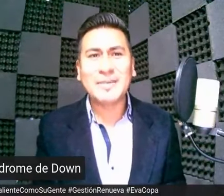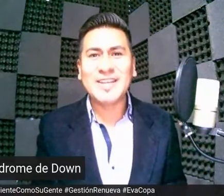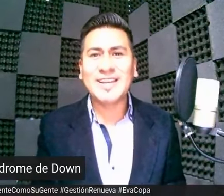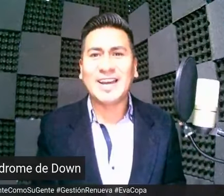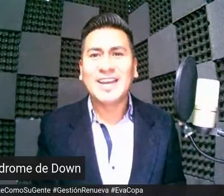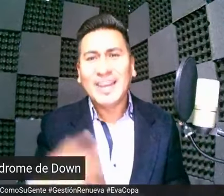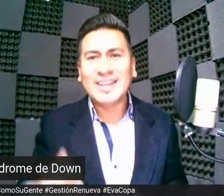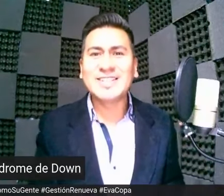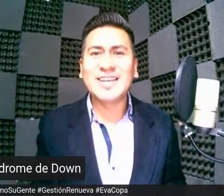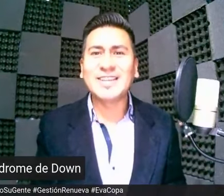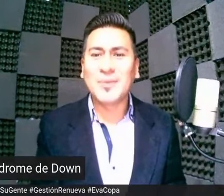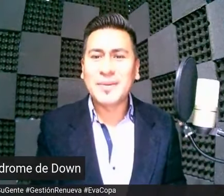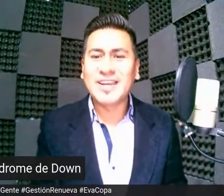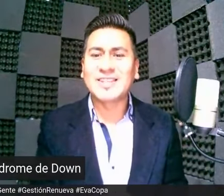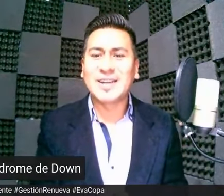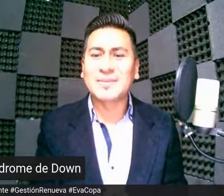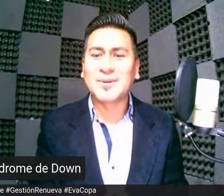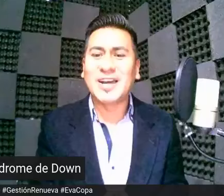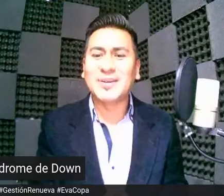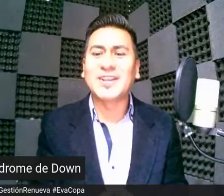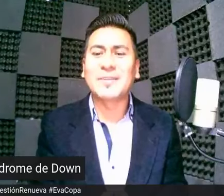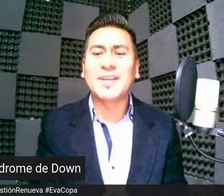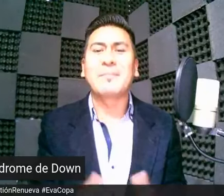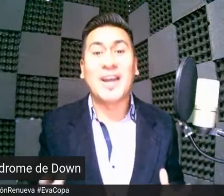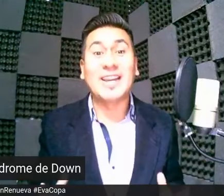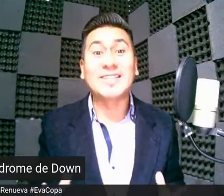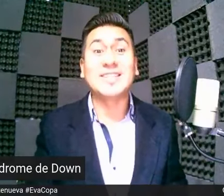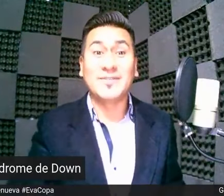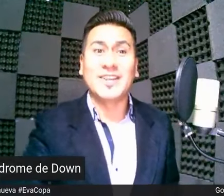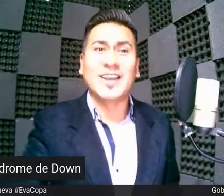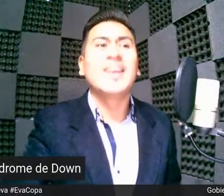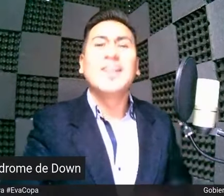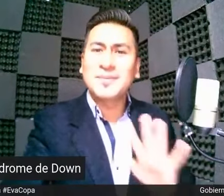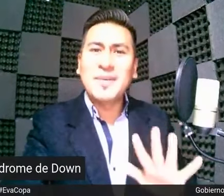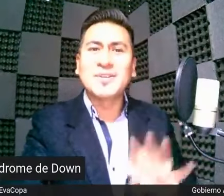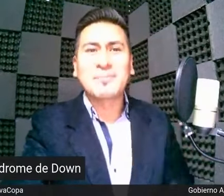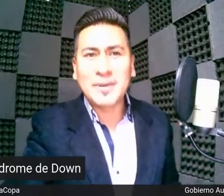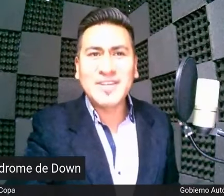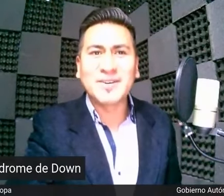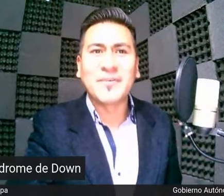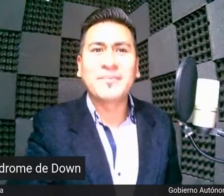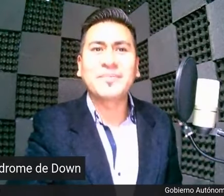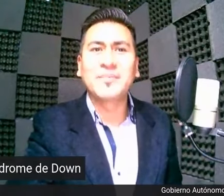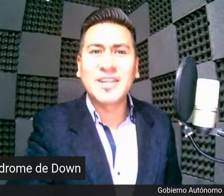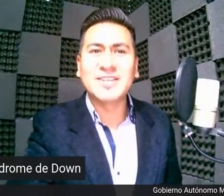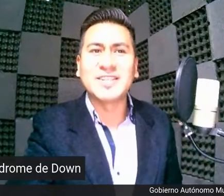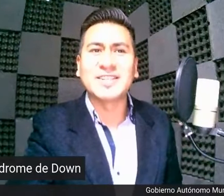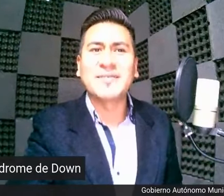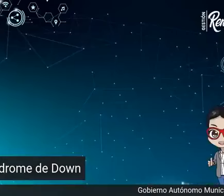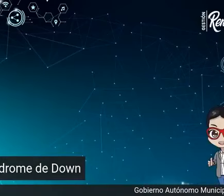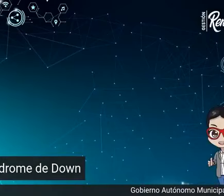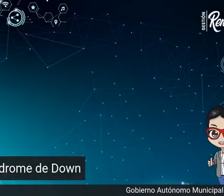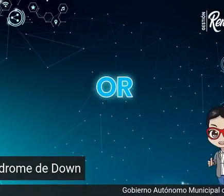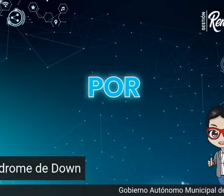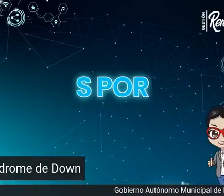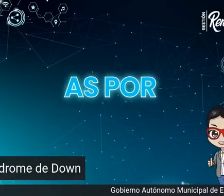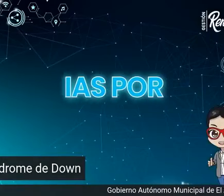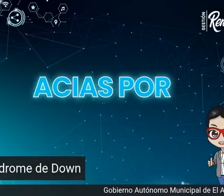día de mañana. En el siguiente webinar estaremos tocando el tema de parálisis infantil. Nos vemos. Permiso. Buenas noches.